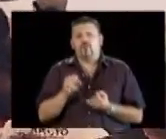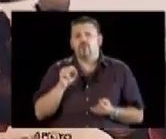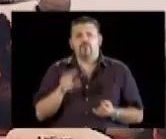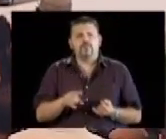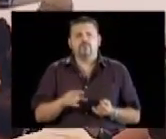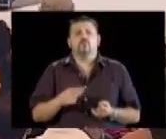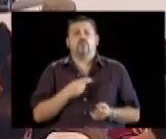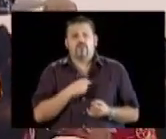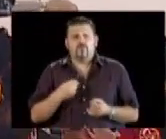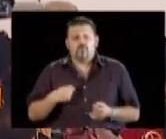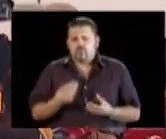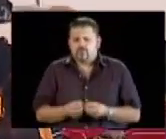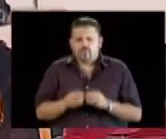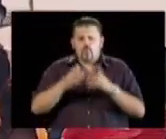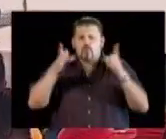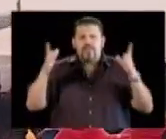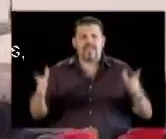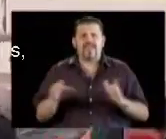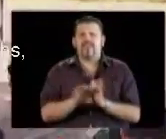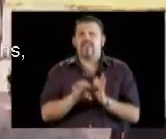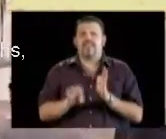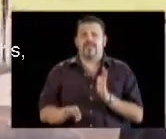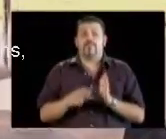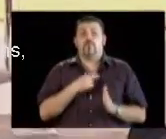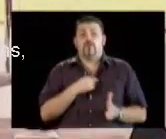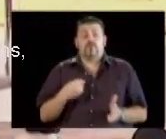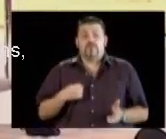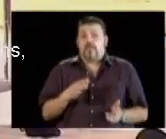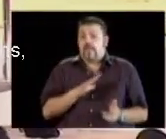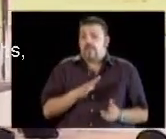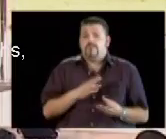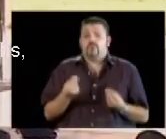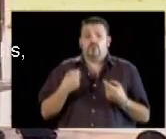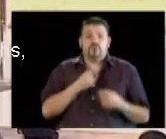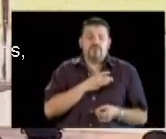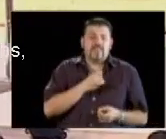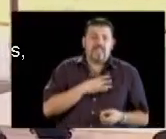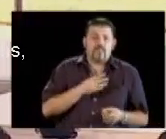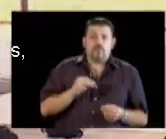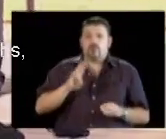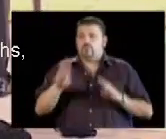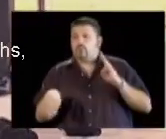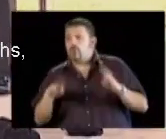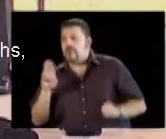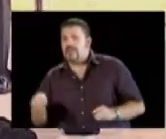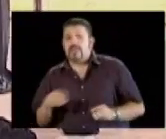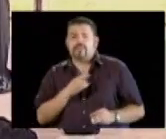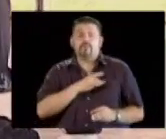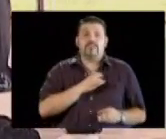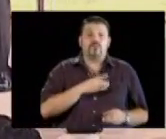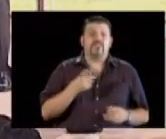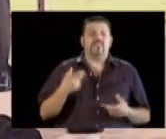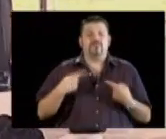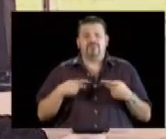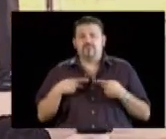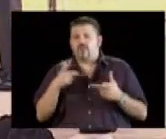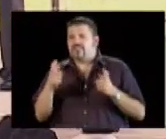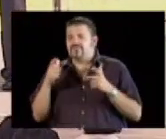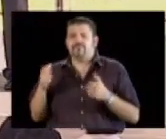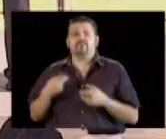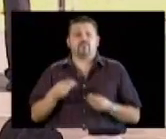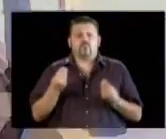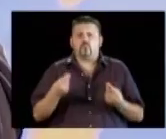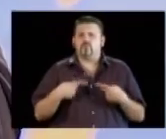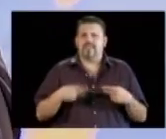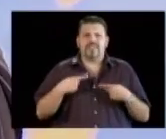en esta ciudad es un gran ejemplo, con los distribuidores. Aquí había mucho miedo por las muertes y los asesinatos y demás. La gente se puso las pilas